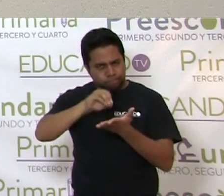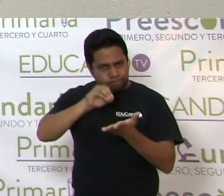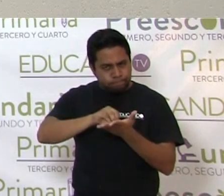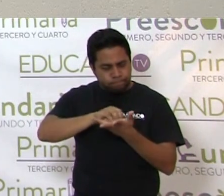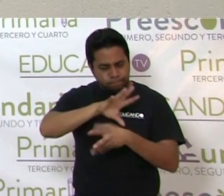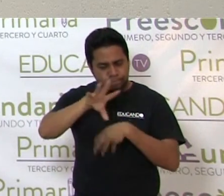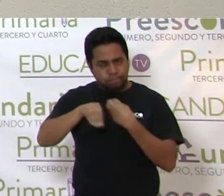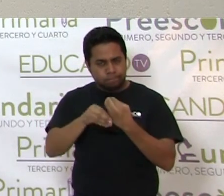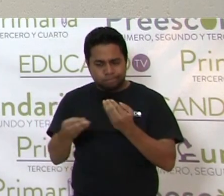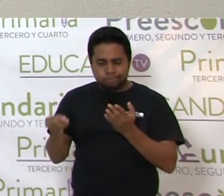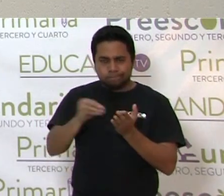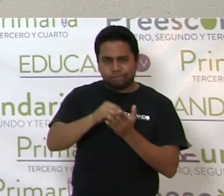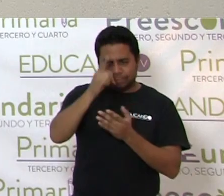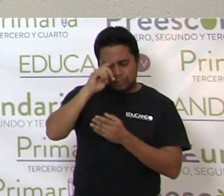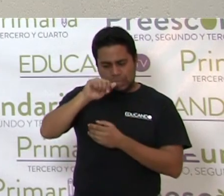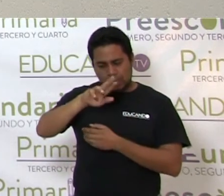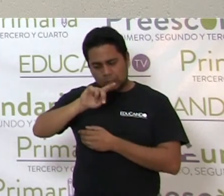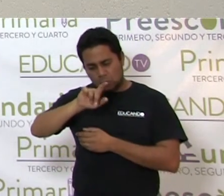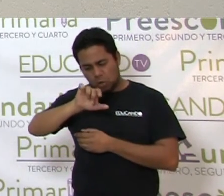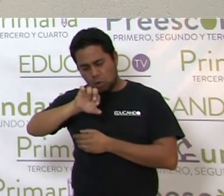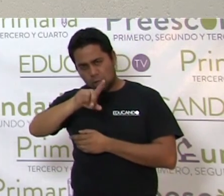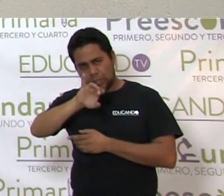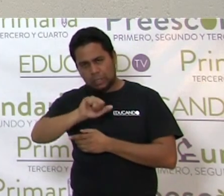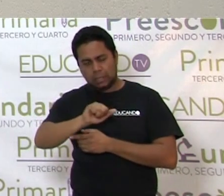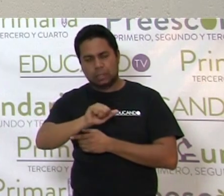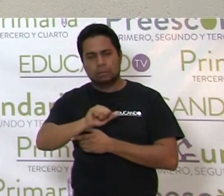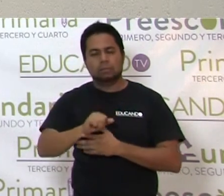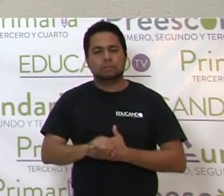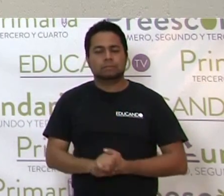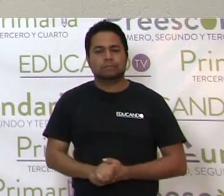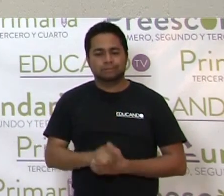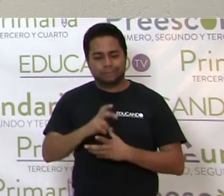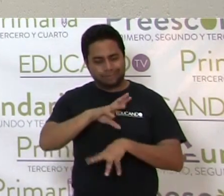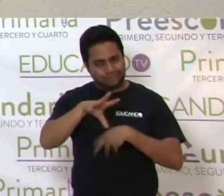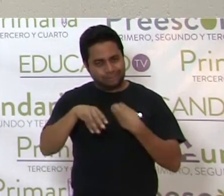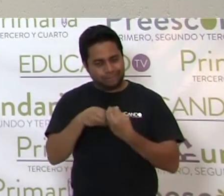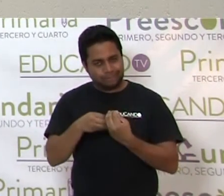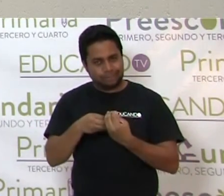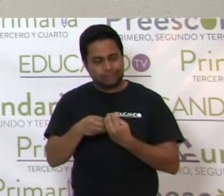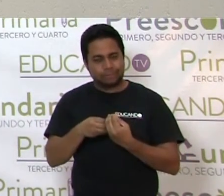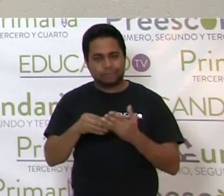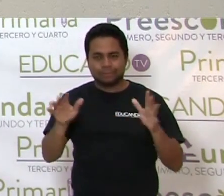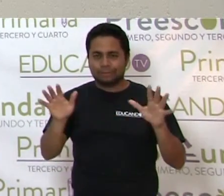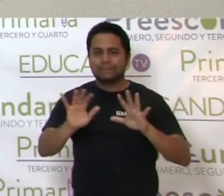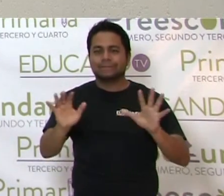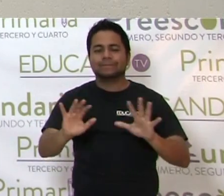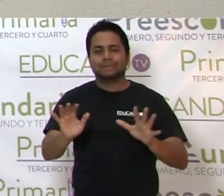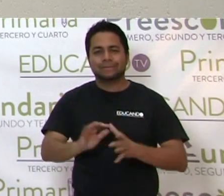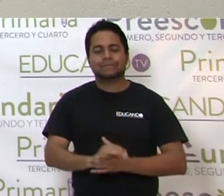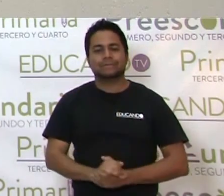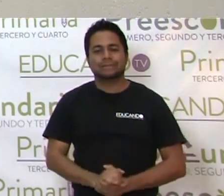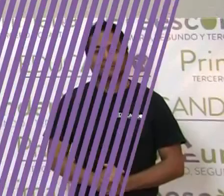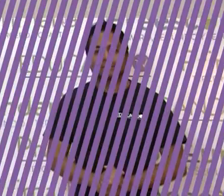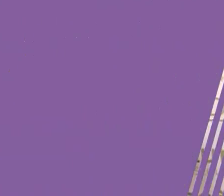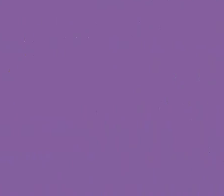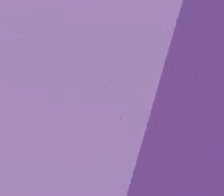incorporarlo a una antología literaria. Eso es todo. Hasta pronto.